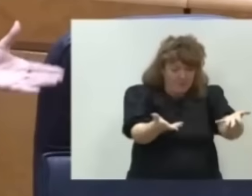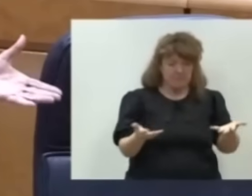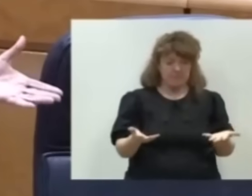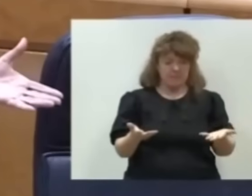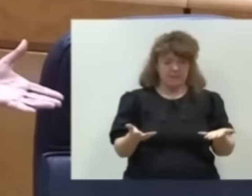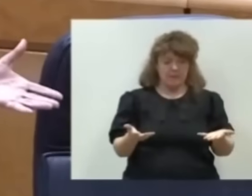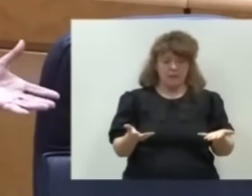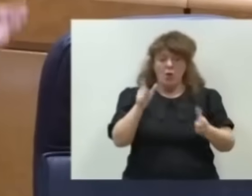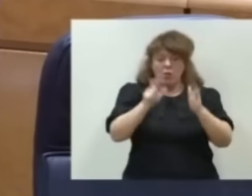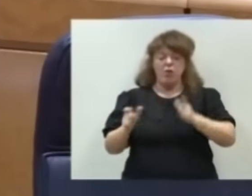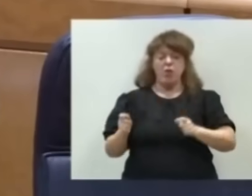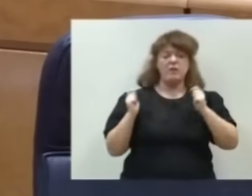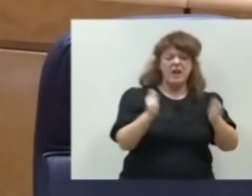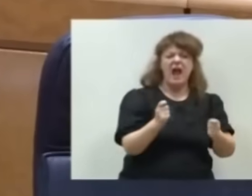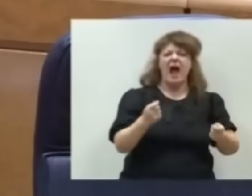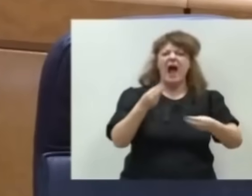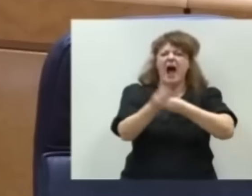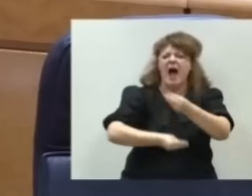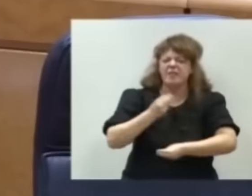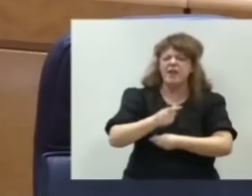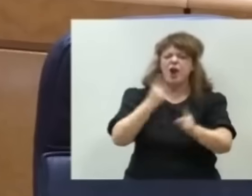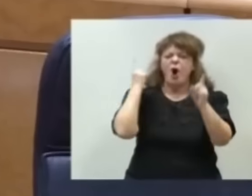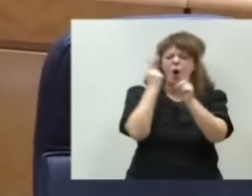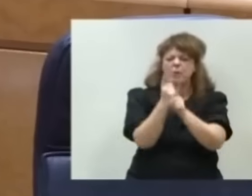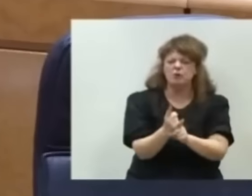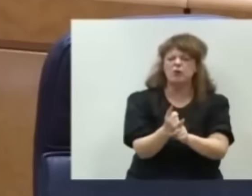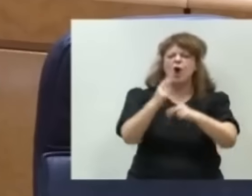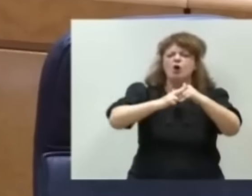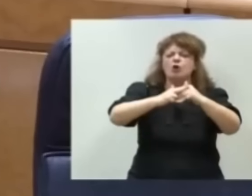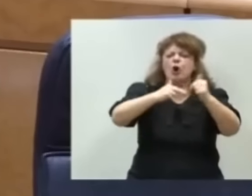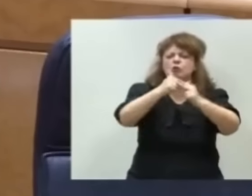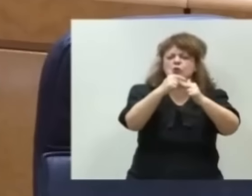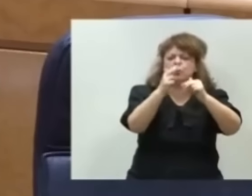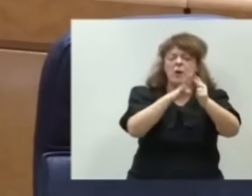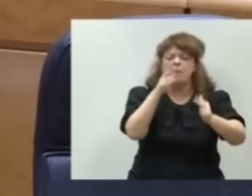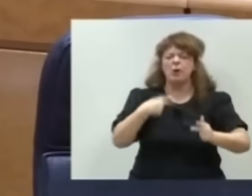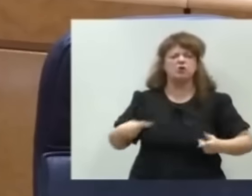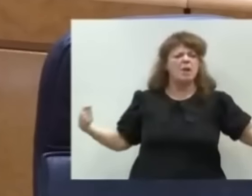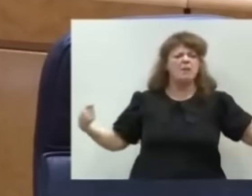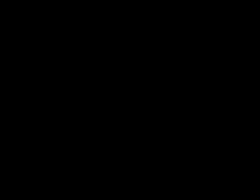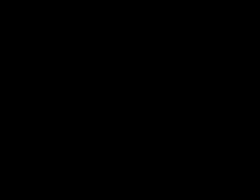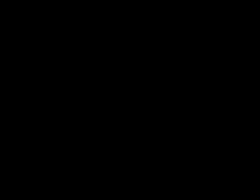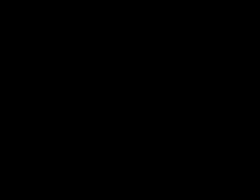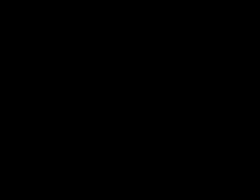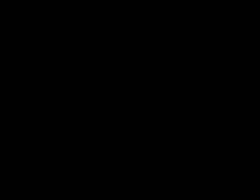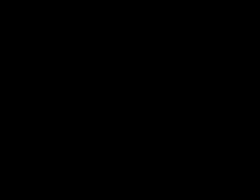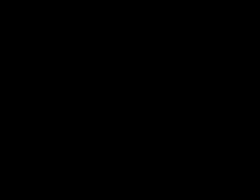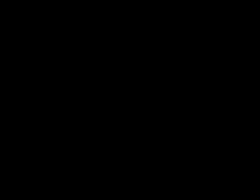puesto los ciudadanos, hacer una oposición constructiva, que para eso le pagamos entre todos.